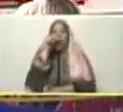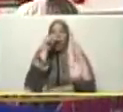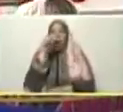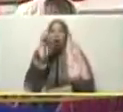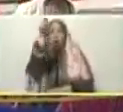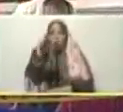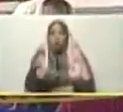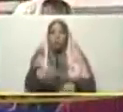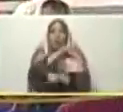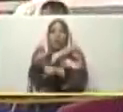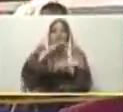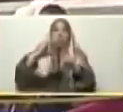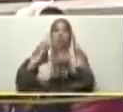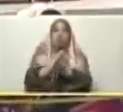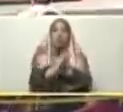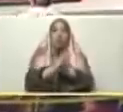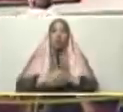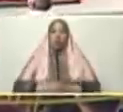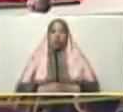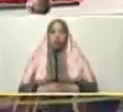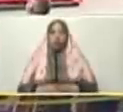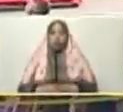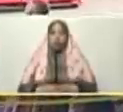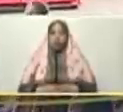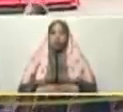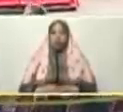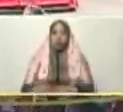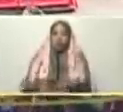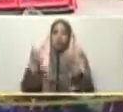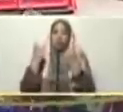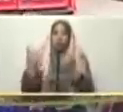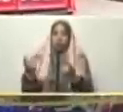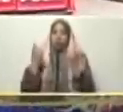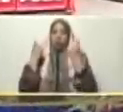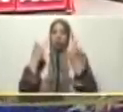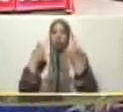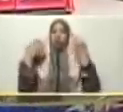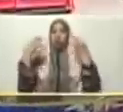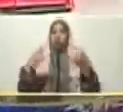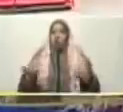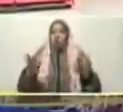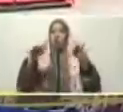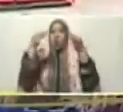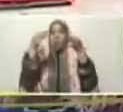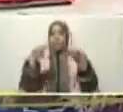cultura para motivar al ciudadano de apie